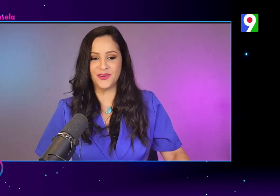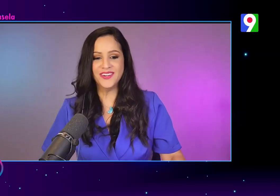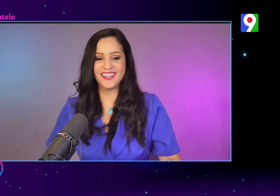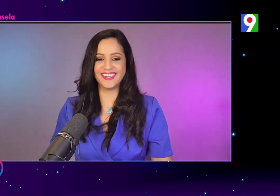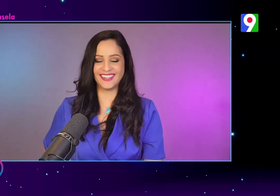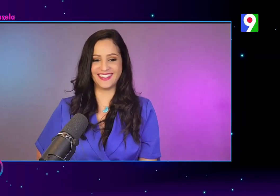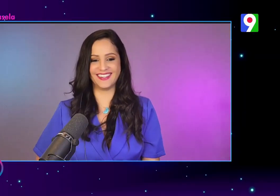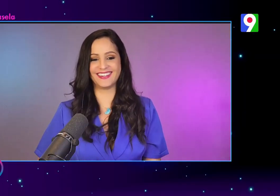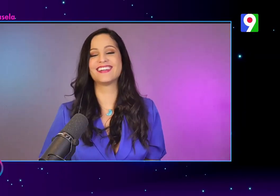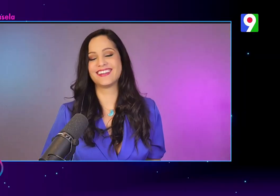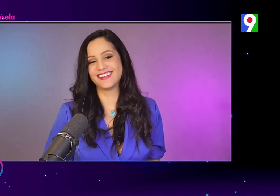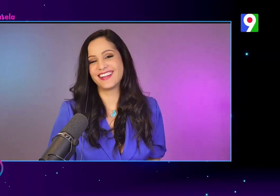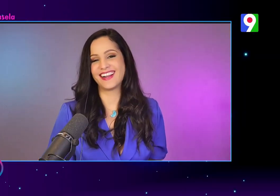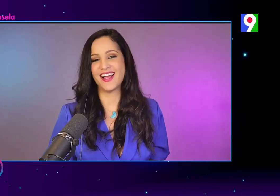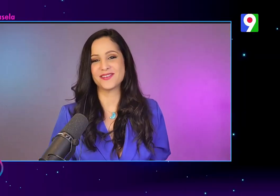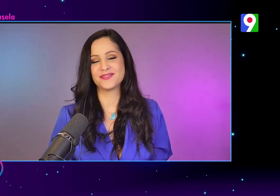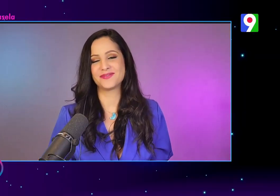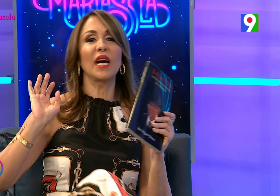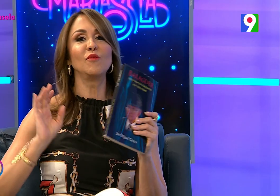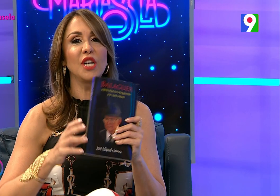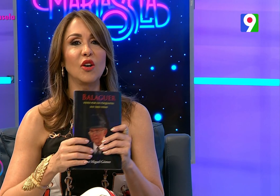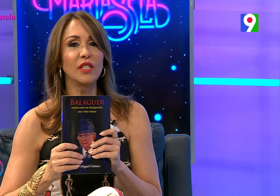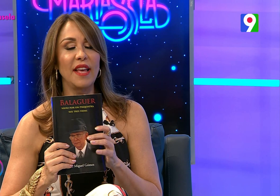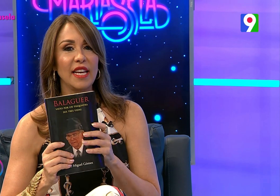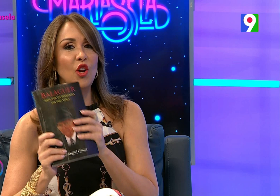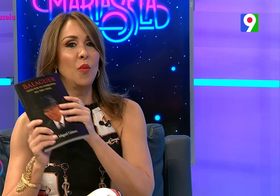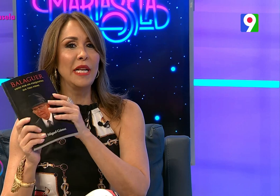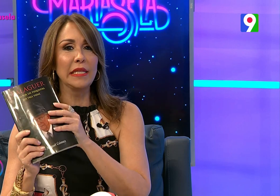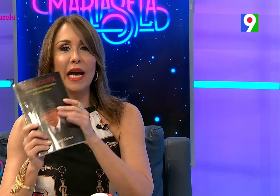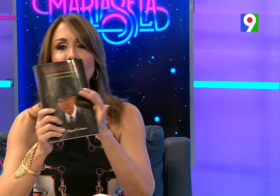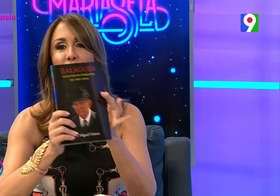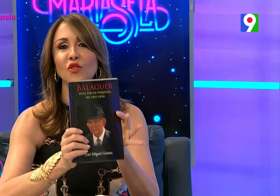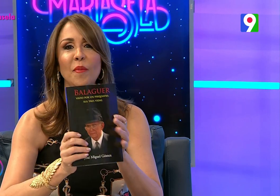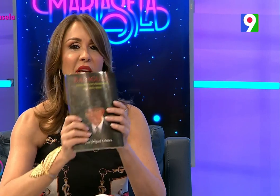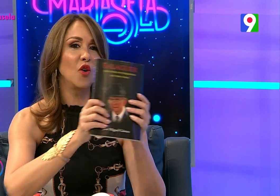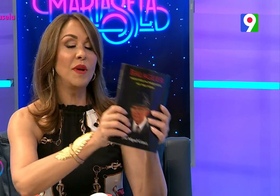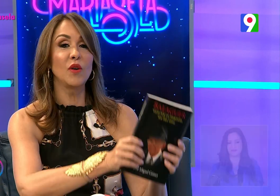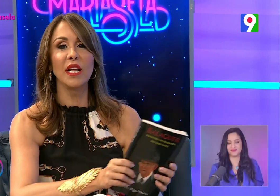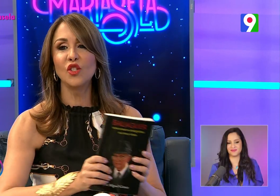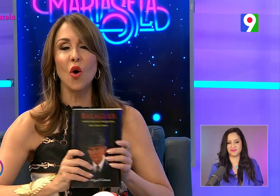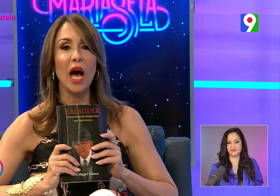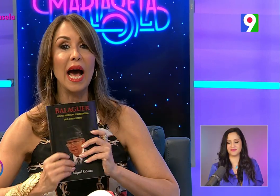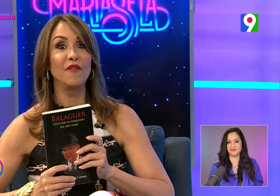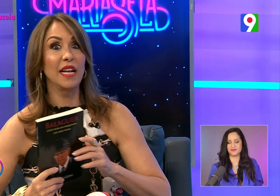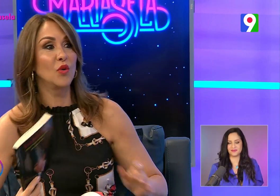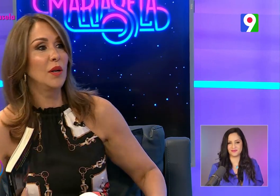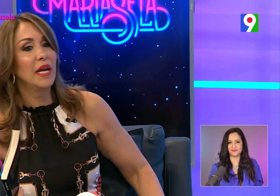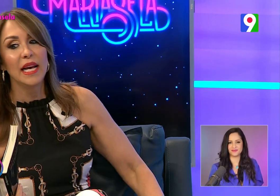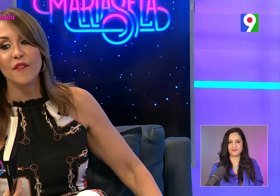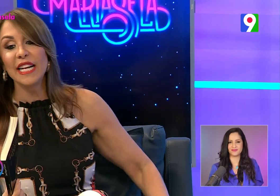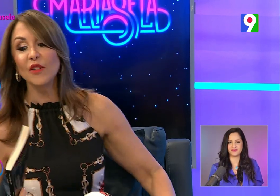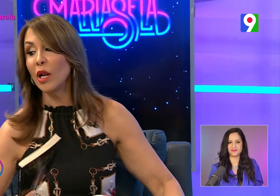y leerlo claro una pregunta sí porque podemos sacar muchas cosas de aquí los militares lo que le hizo a Peña Gómez lo que le hizo a